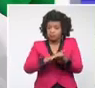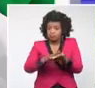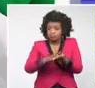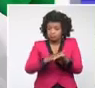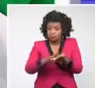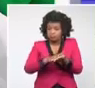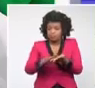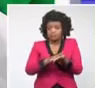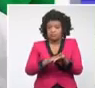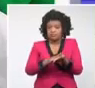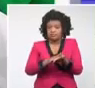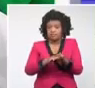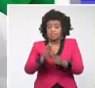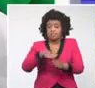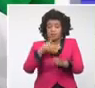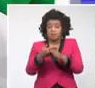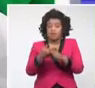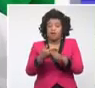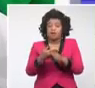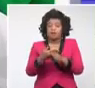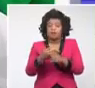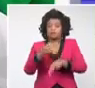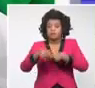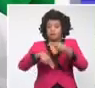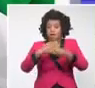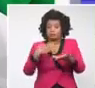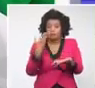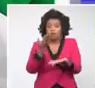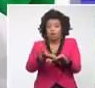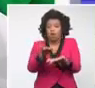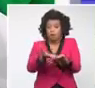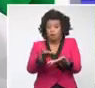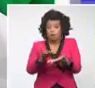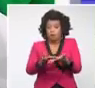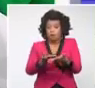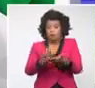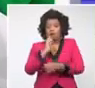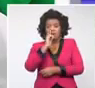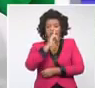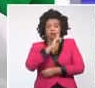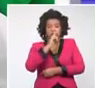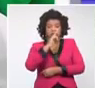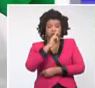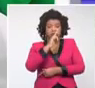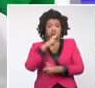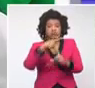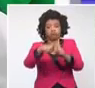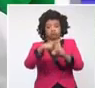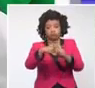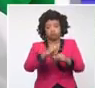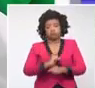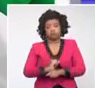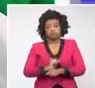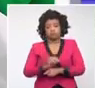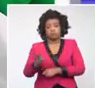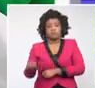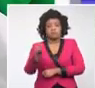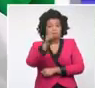Cuando se estudia por el protocolo para los contactos, resulta positivo su PCR, se ingresa,